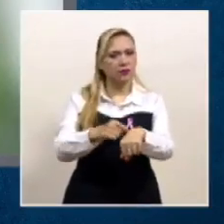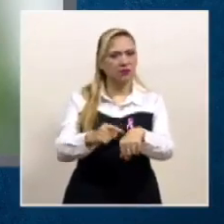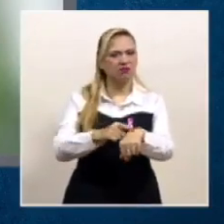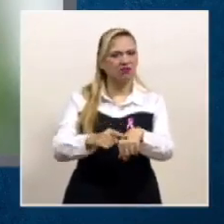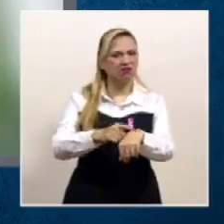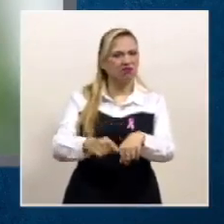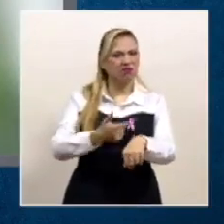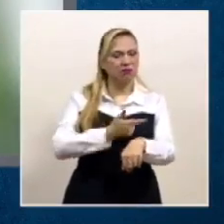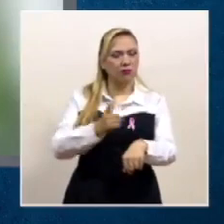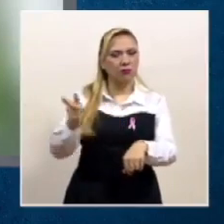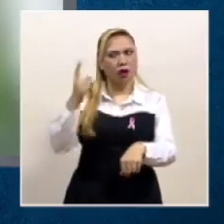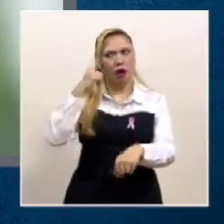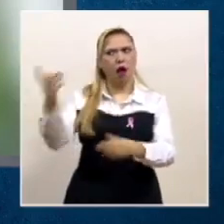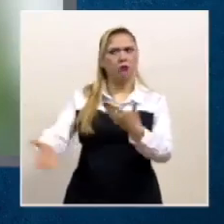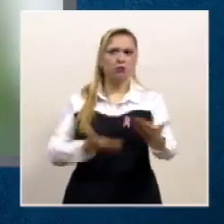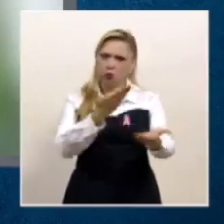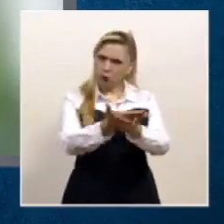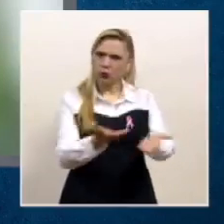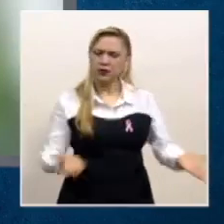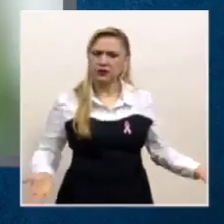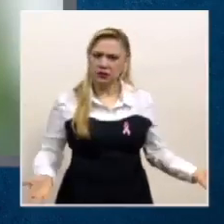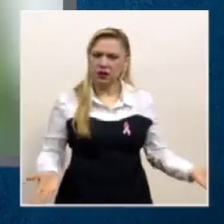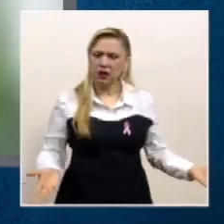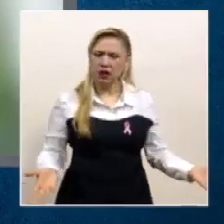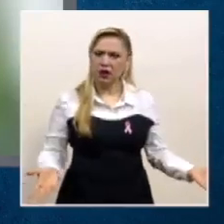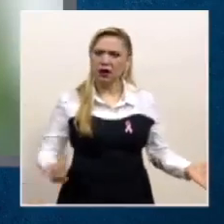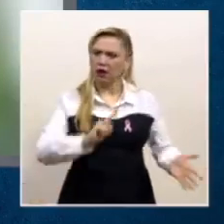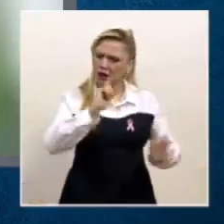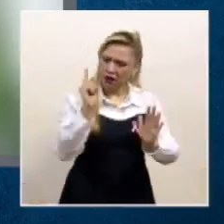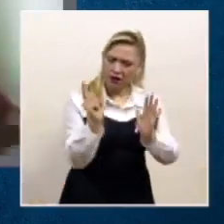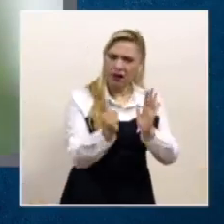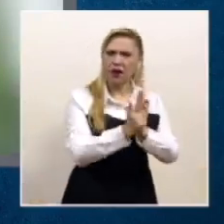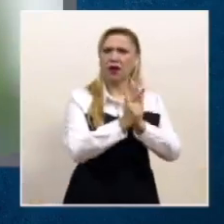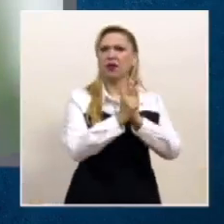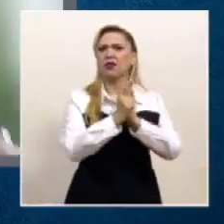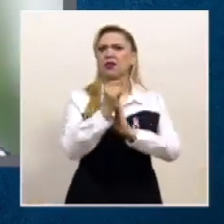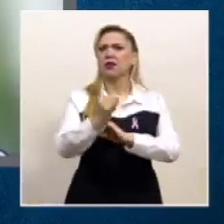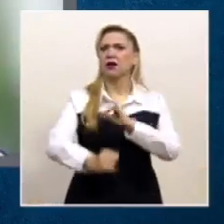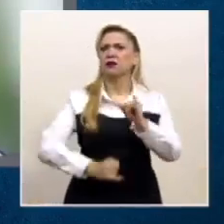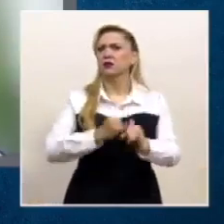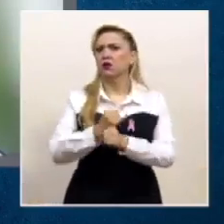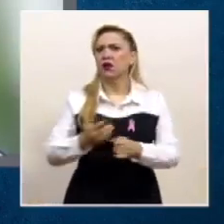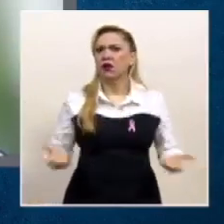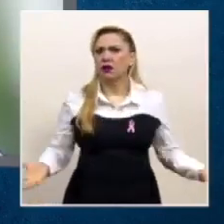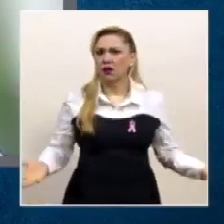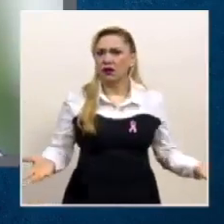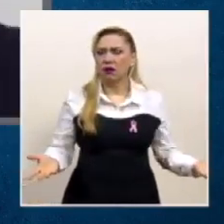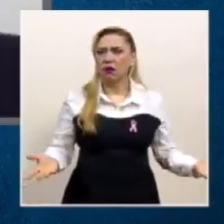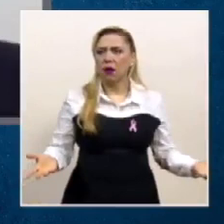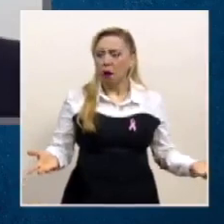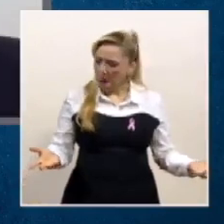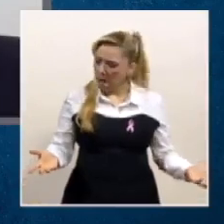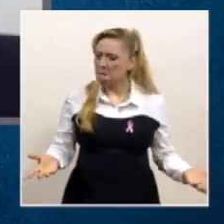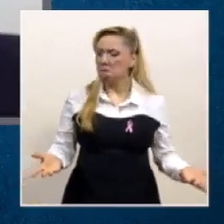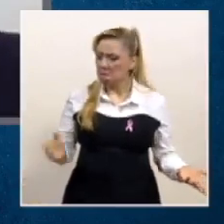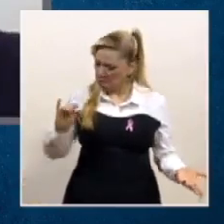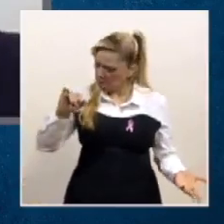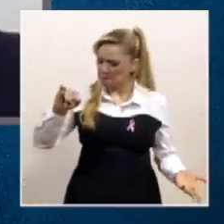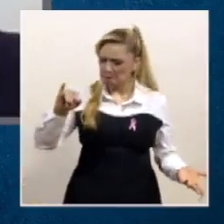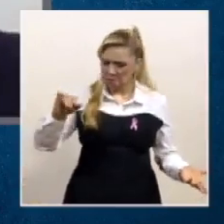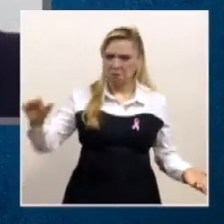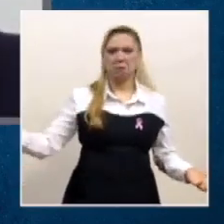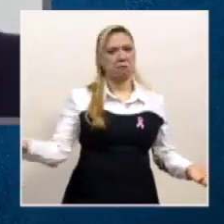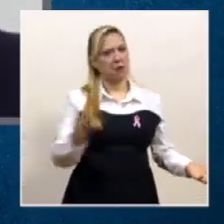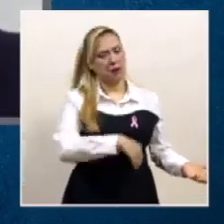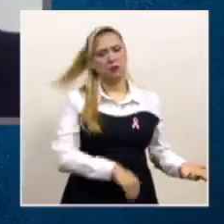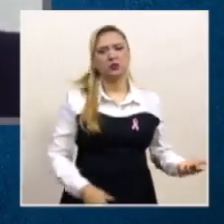Asamblea General de crear una convención amplia e integral, ¿no? Le toman la palabra al Estado mexicano y se